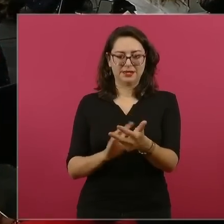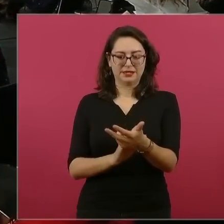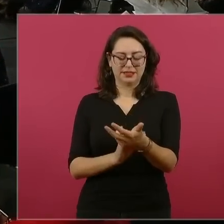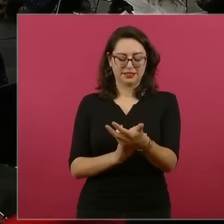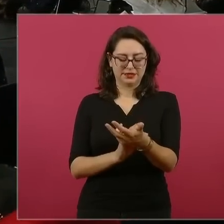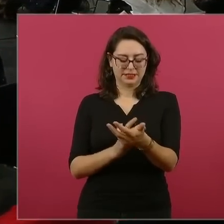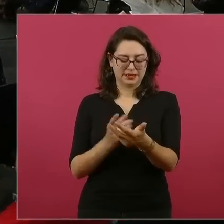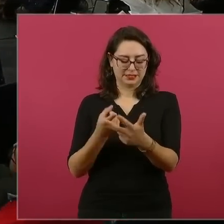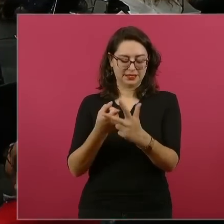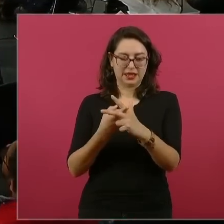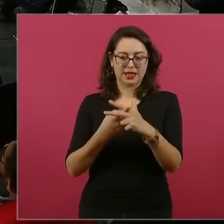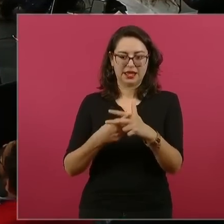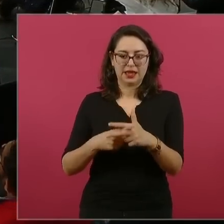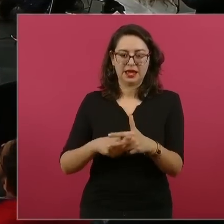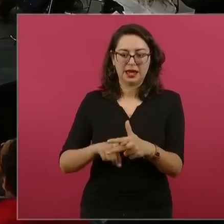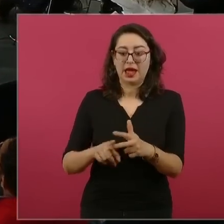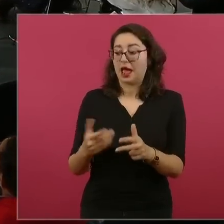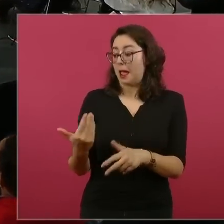El modelo neoliberal